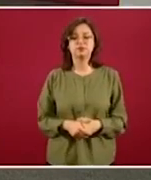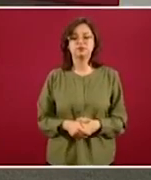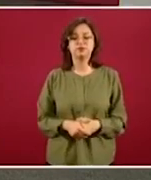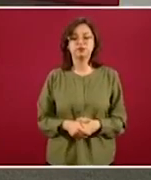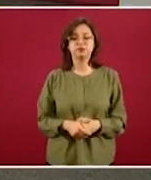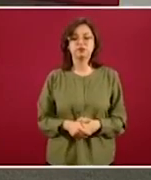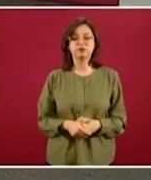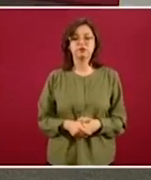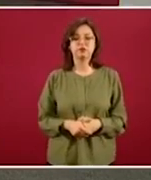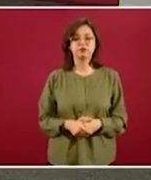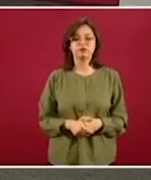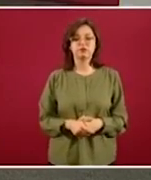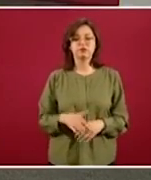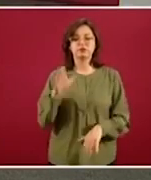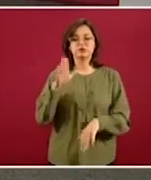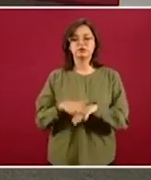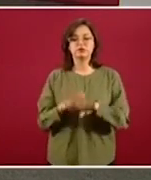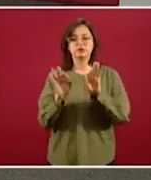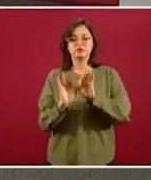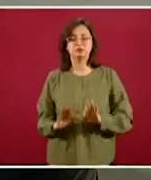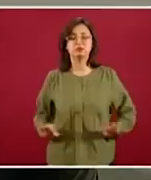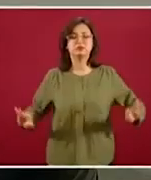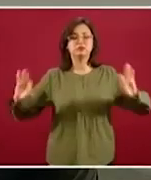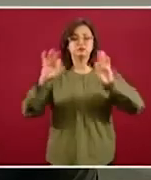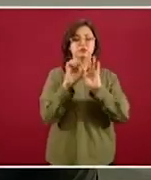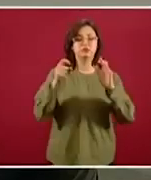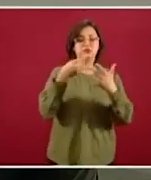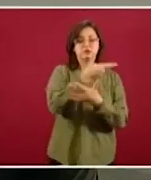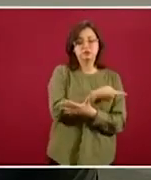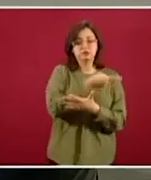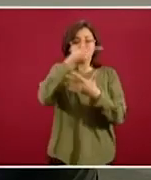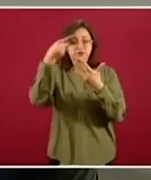Y lo más importante de todo esto es